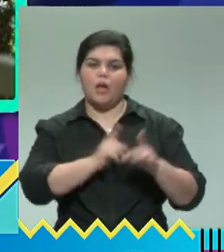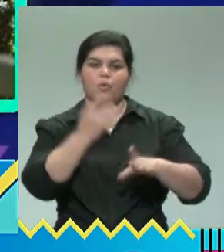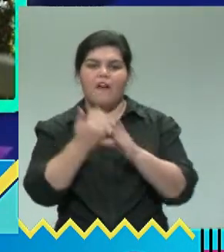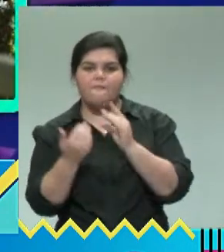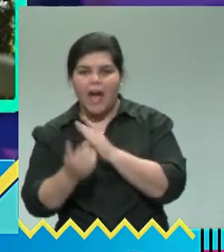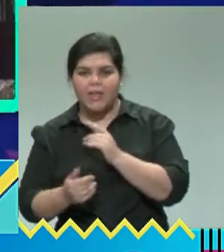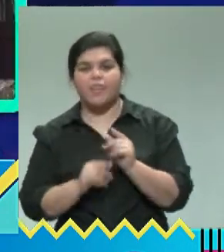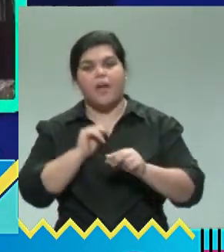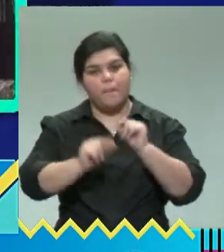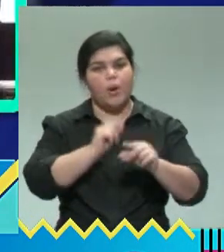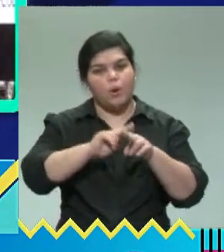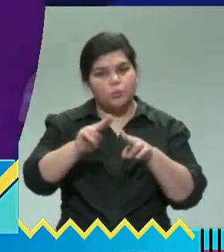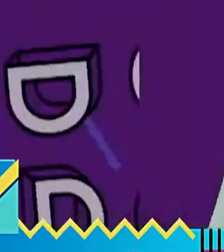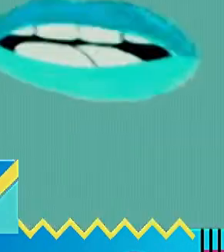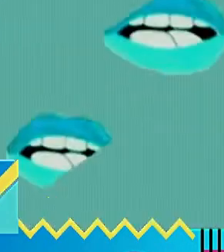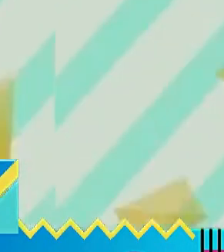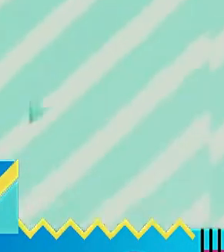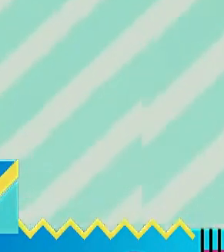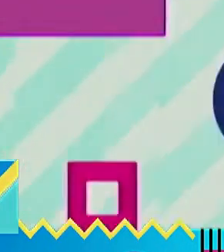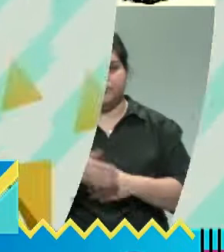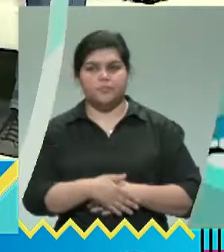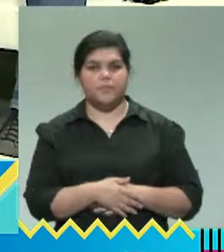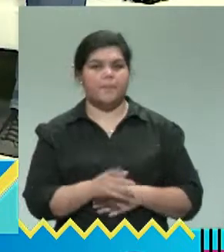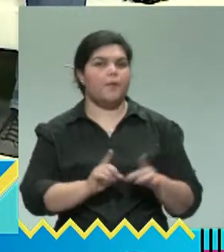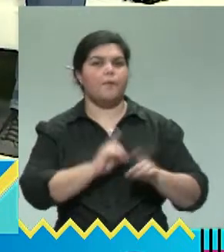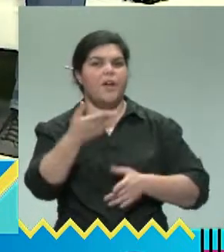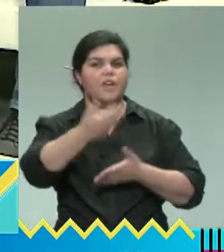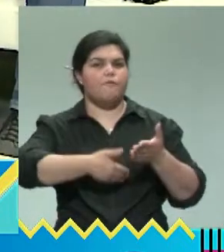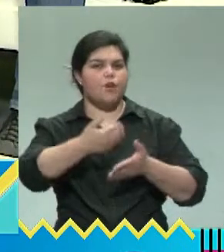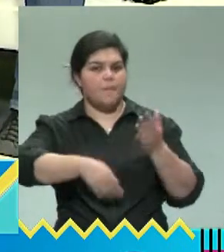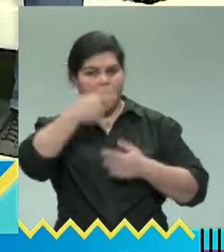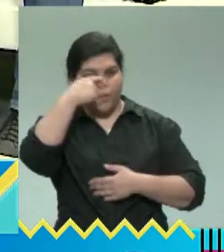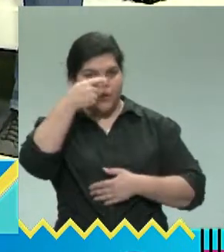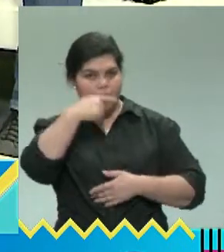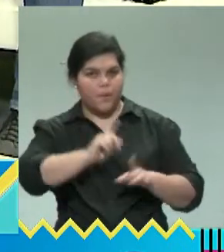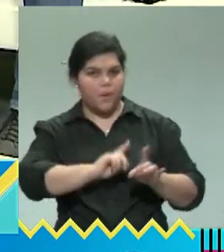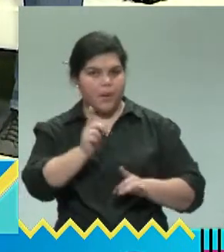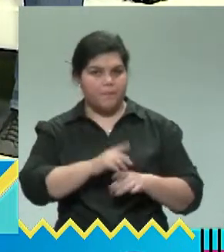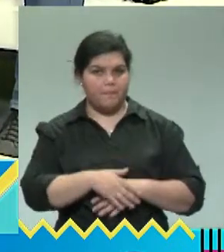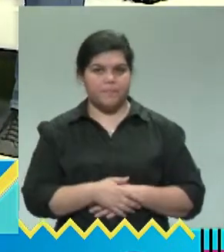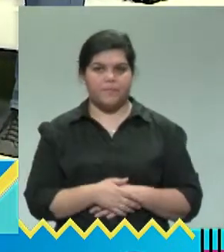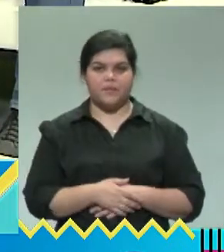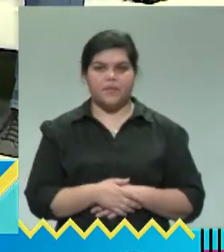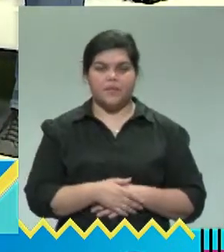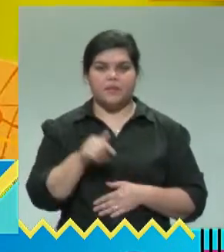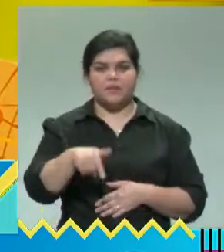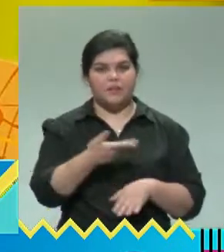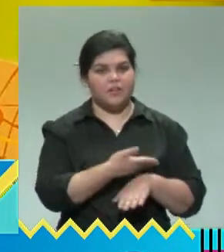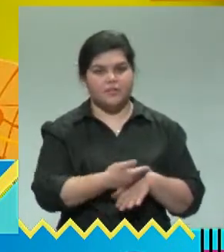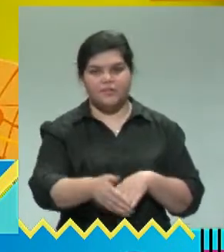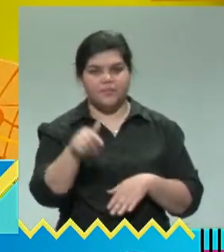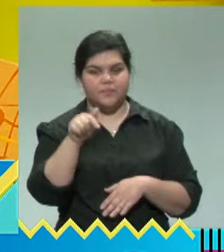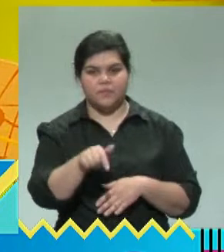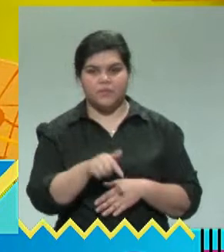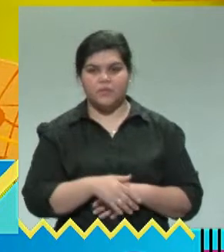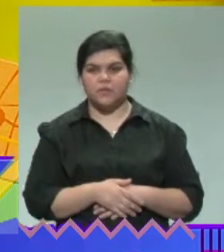árboles. ¿Cuáles son esos informes o esos últimos informes? ¿Qué se releva desde ahí? Bueno, el informe lo que hace es hacer